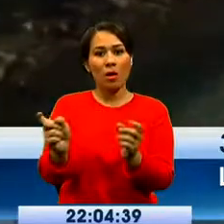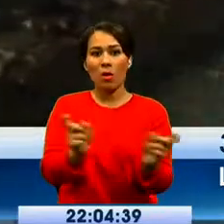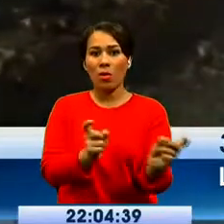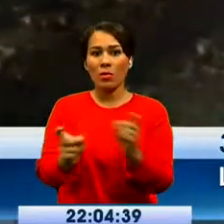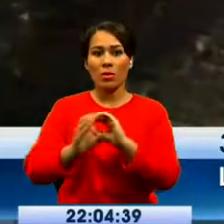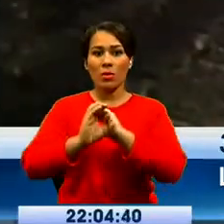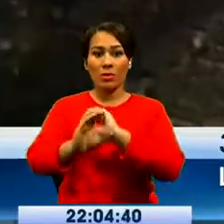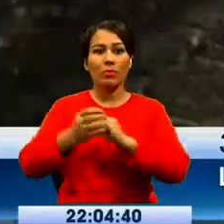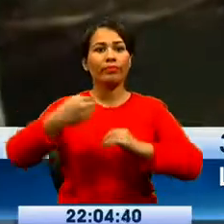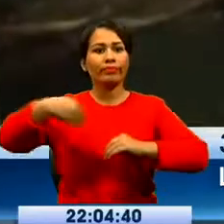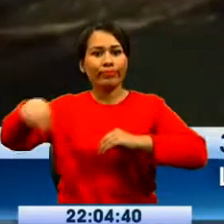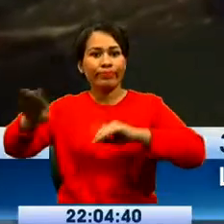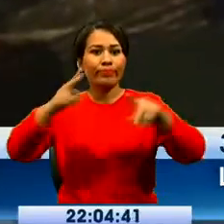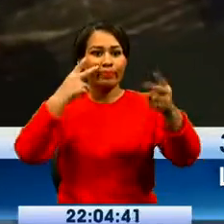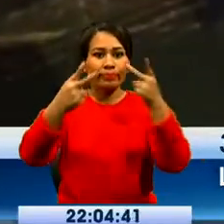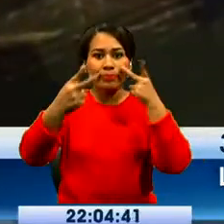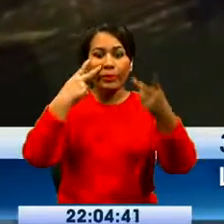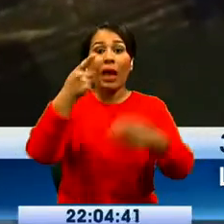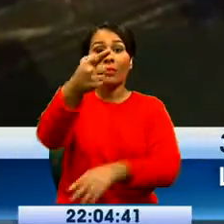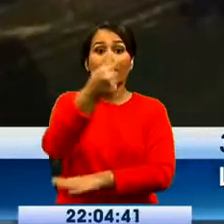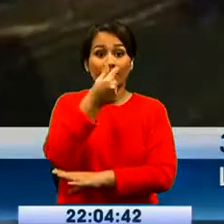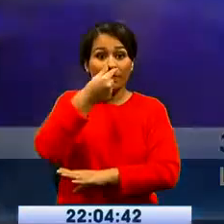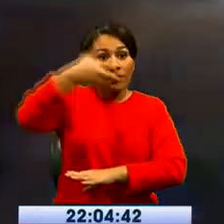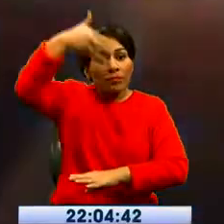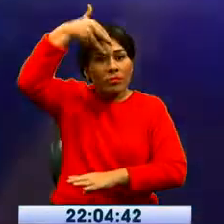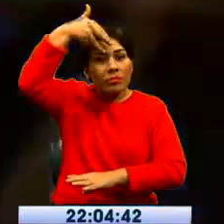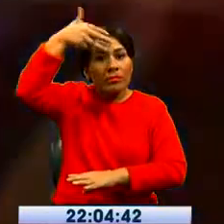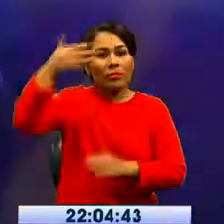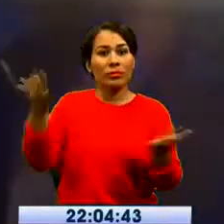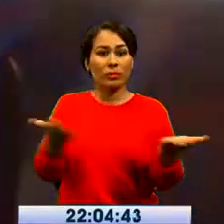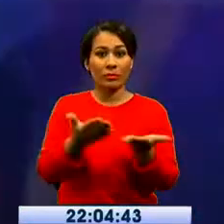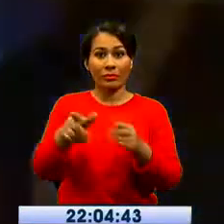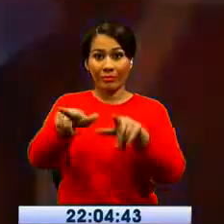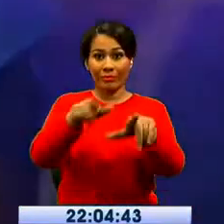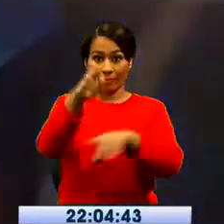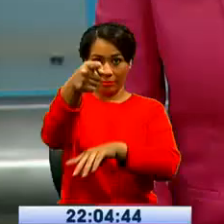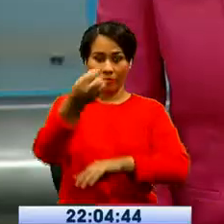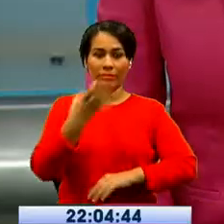interprovinciales continuarán. Desde Santo Domingo de Los Sáchilas, informó Gisela Moreira.